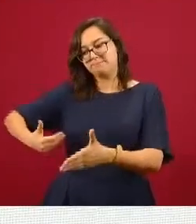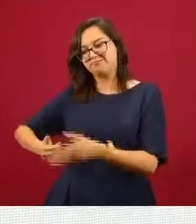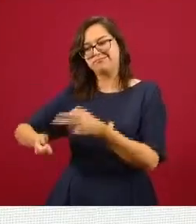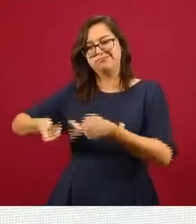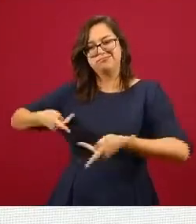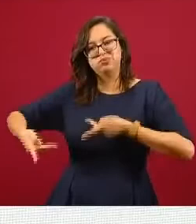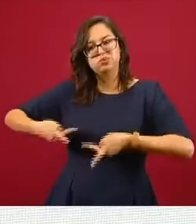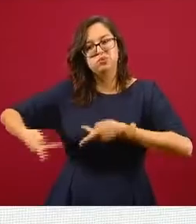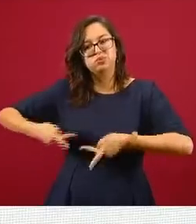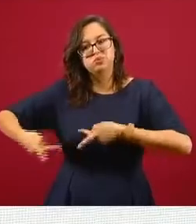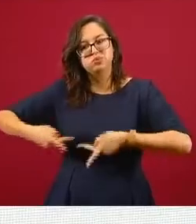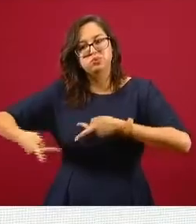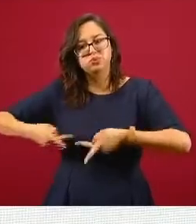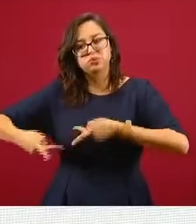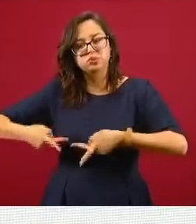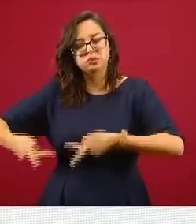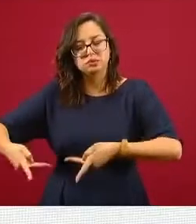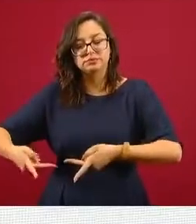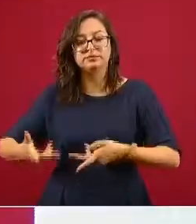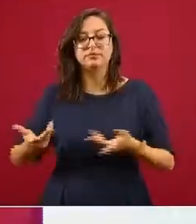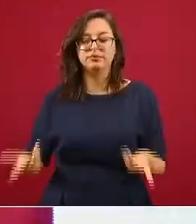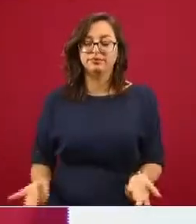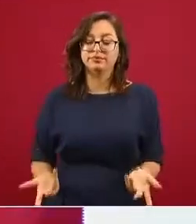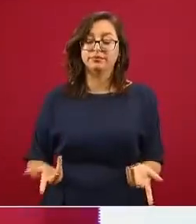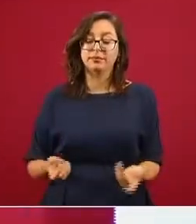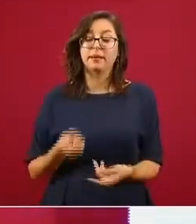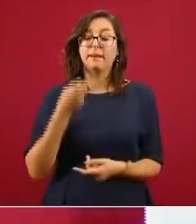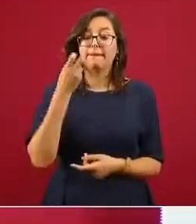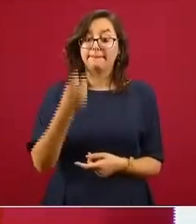ocasión, definimos en el marco de respuesta